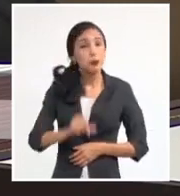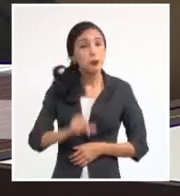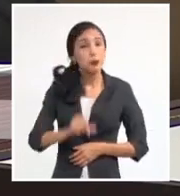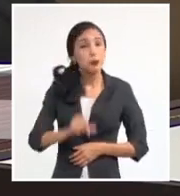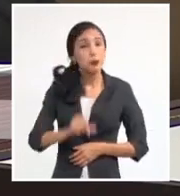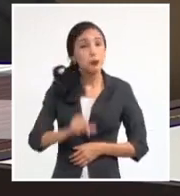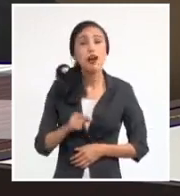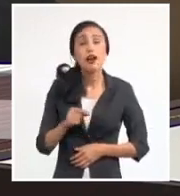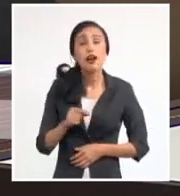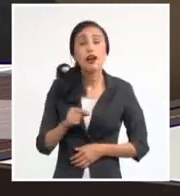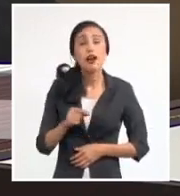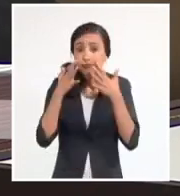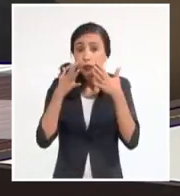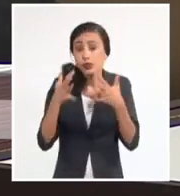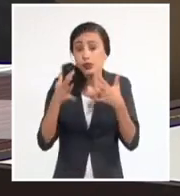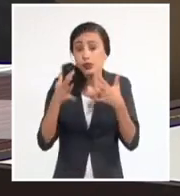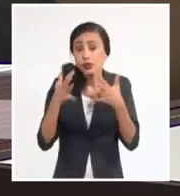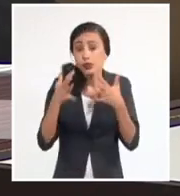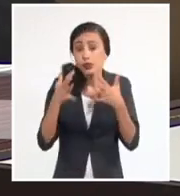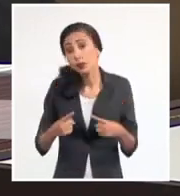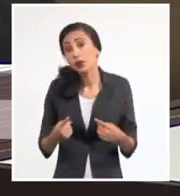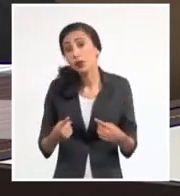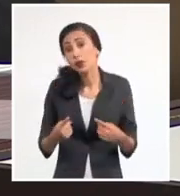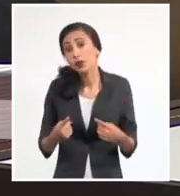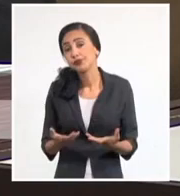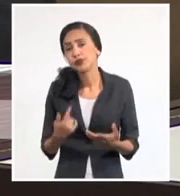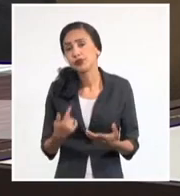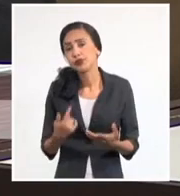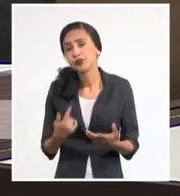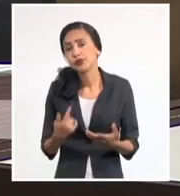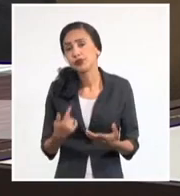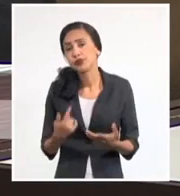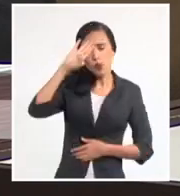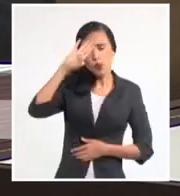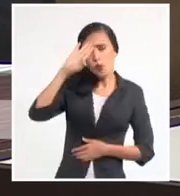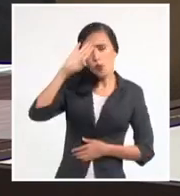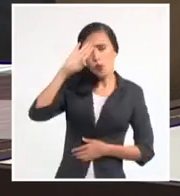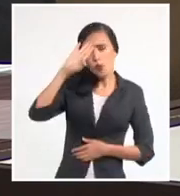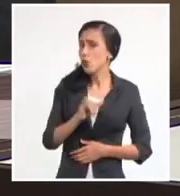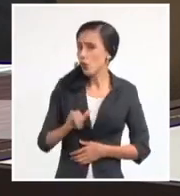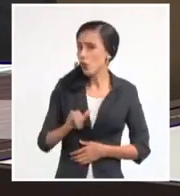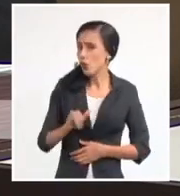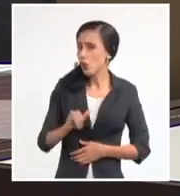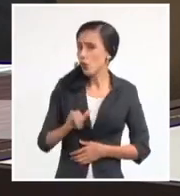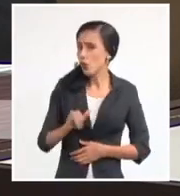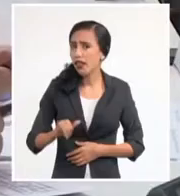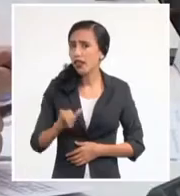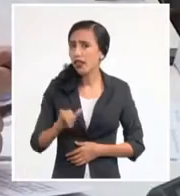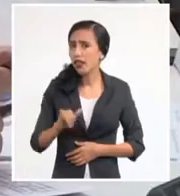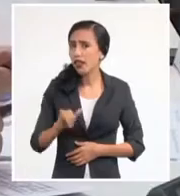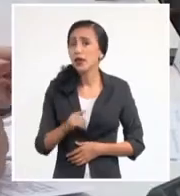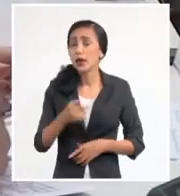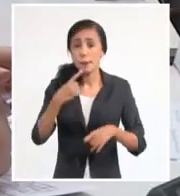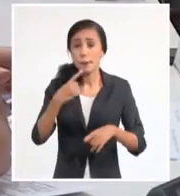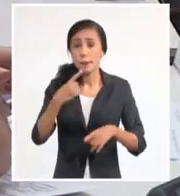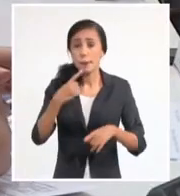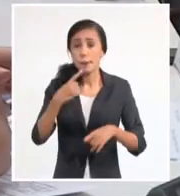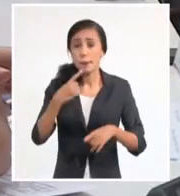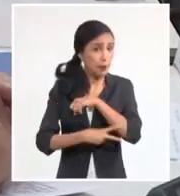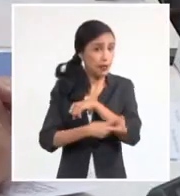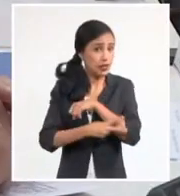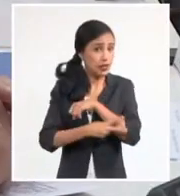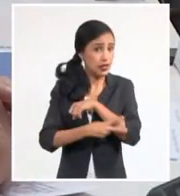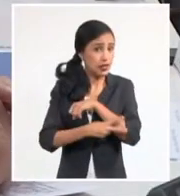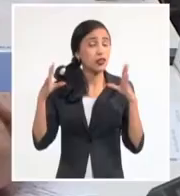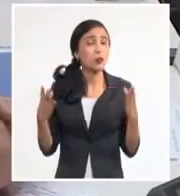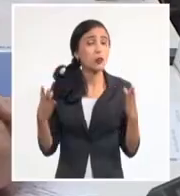condición de estratega, no solo para Cuba, sino también para las fuerzas liberadoras del mundo. Y en Fidel